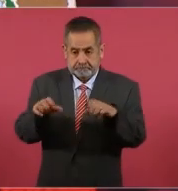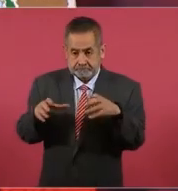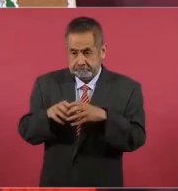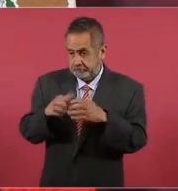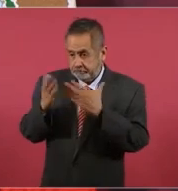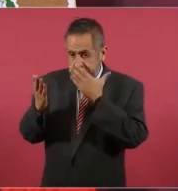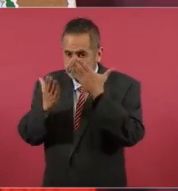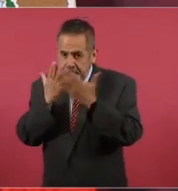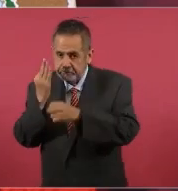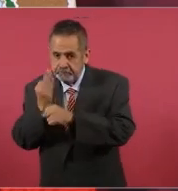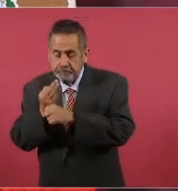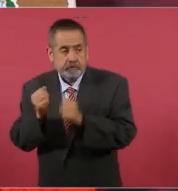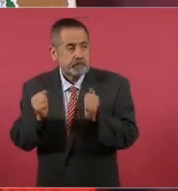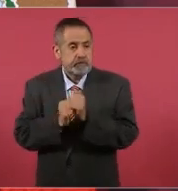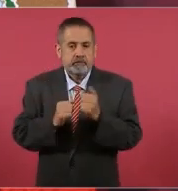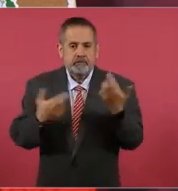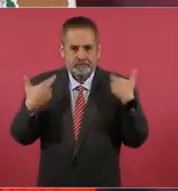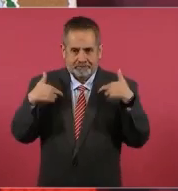llegamos a la